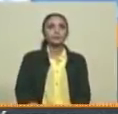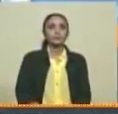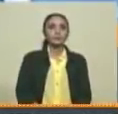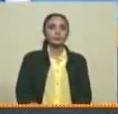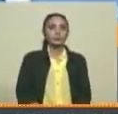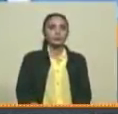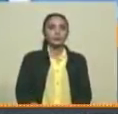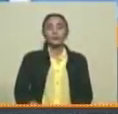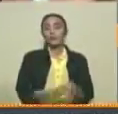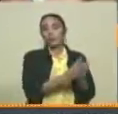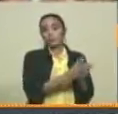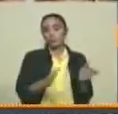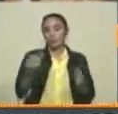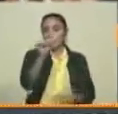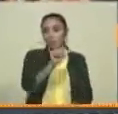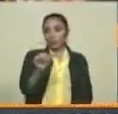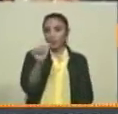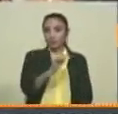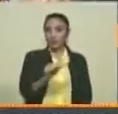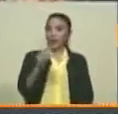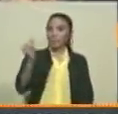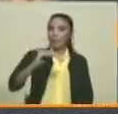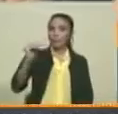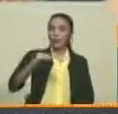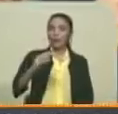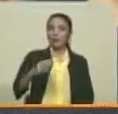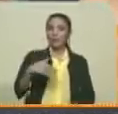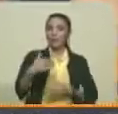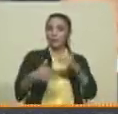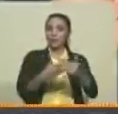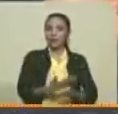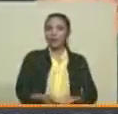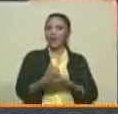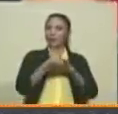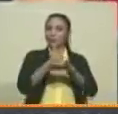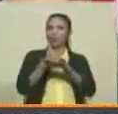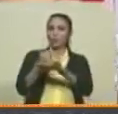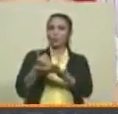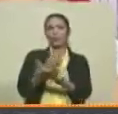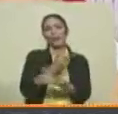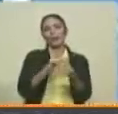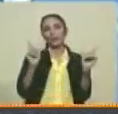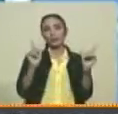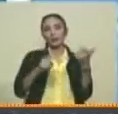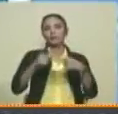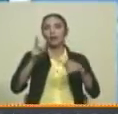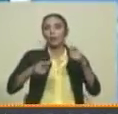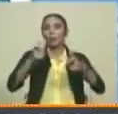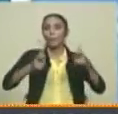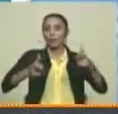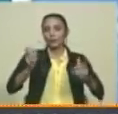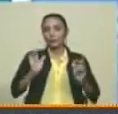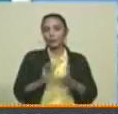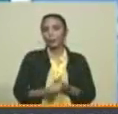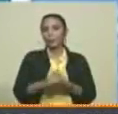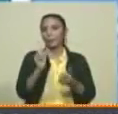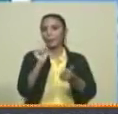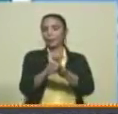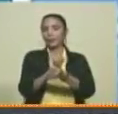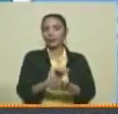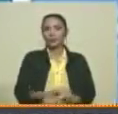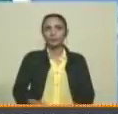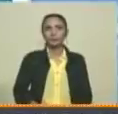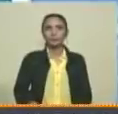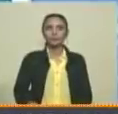En los próximos días van a continuar las medidas de beneficio y libertad para el resto de